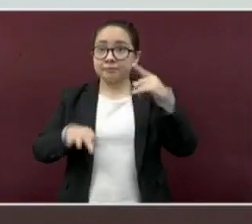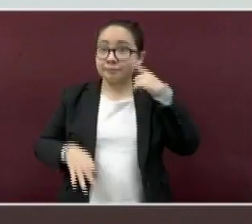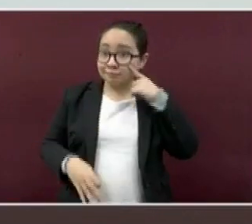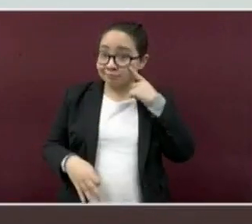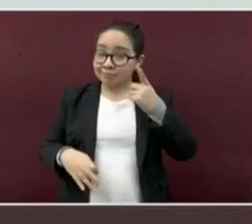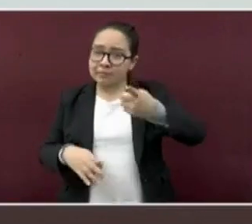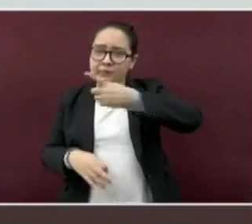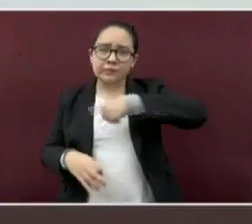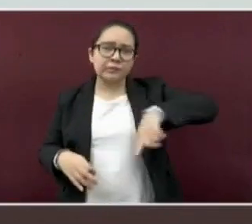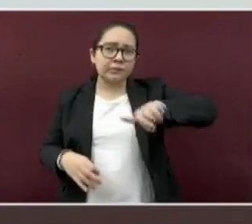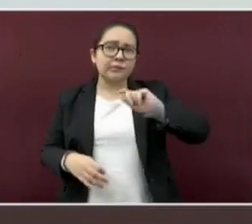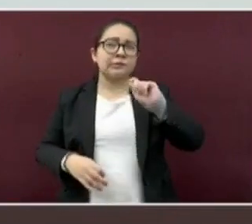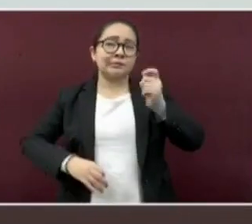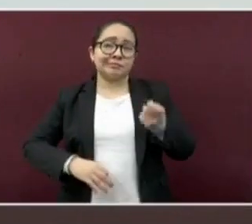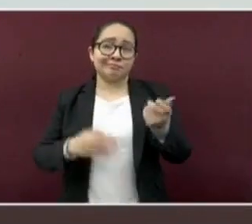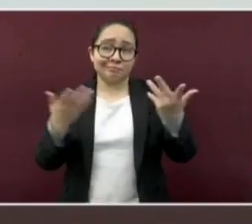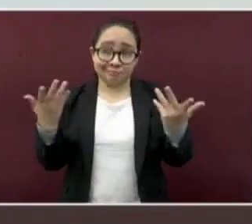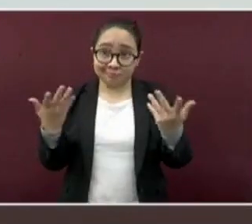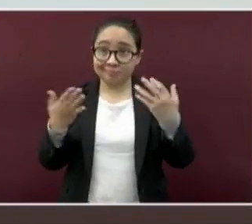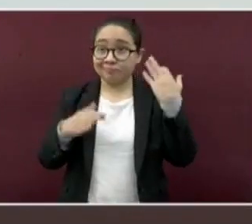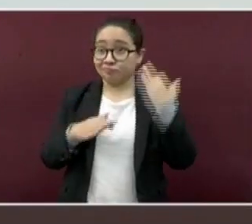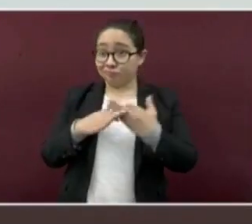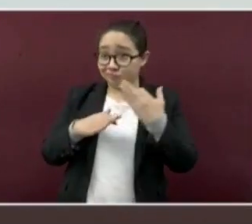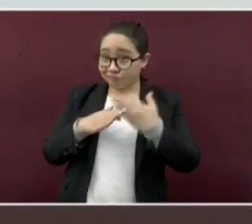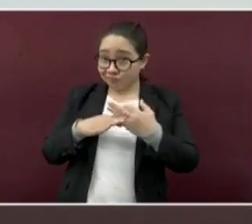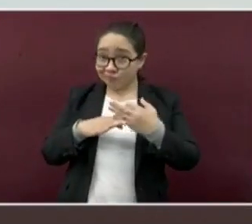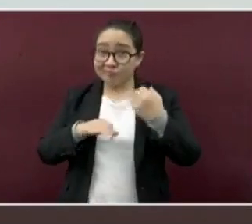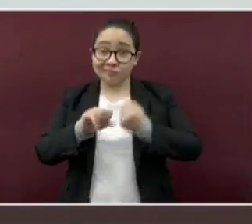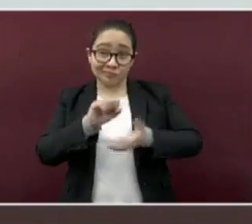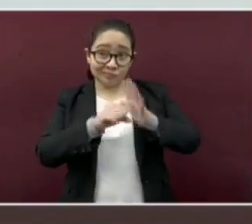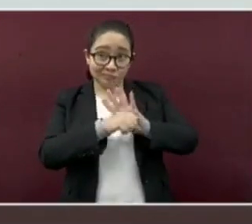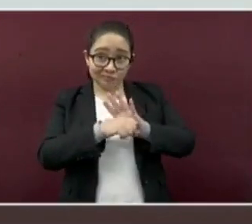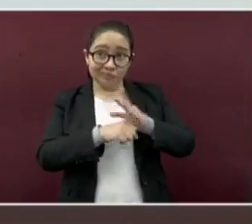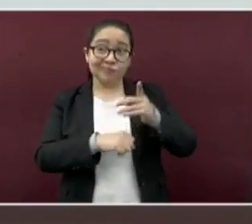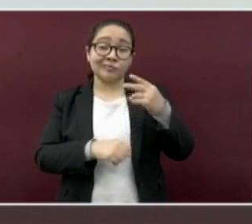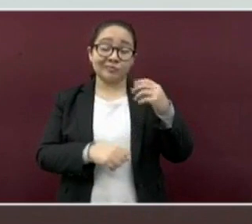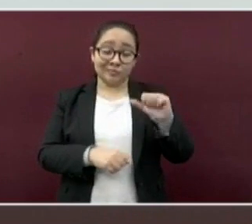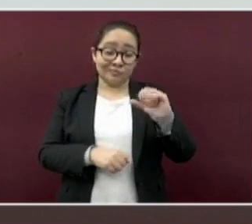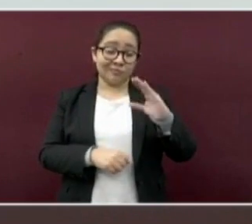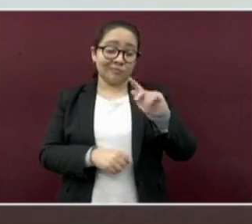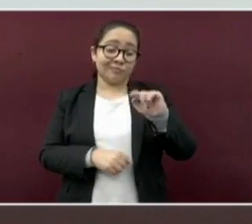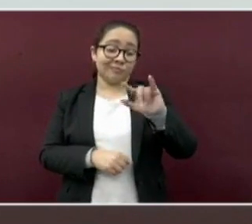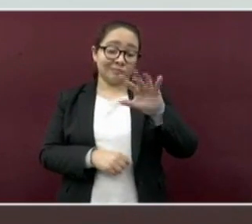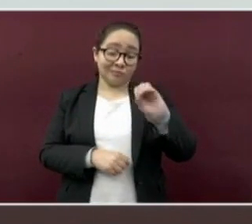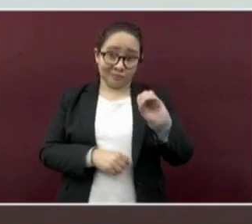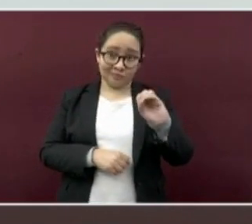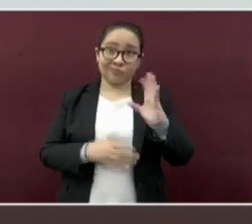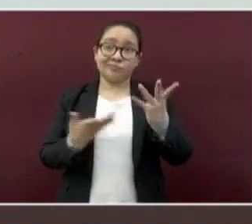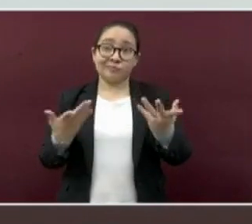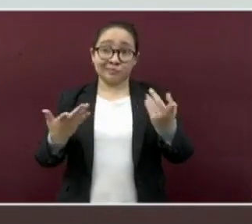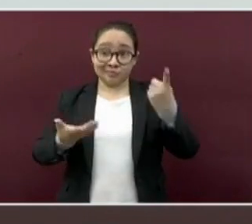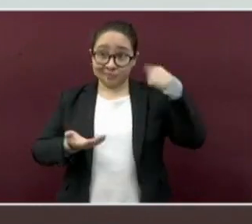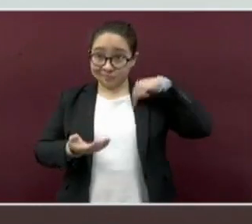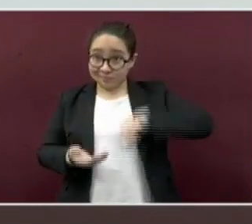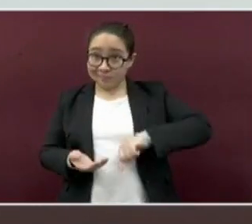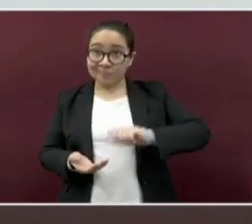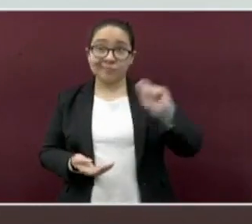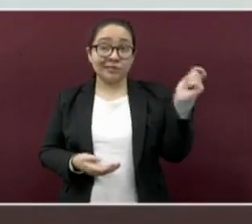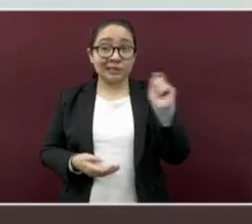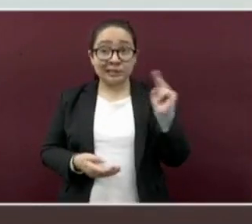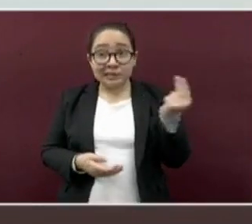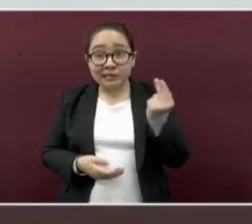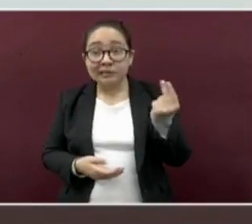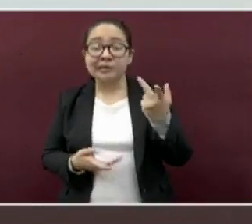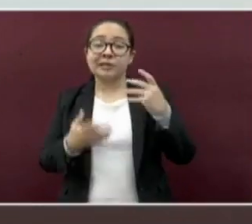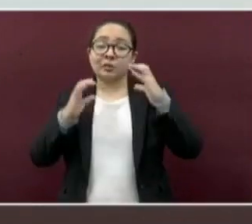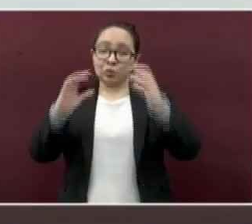representan a los casos que por tener COVID-19 activa, pueden infectar a otras personas, si no fortalecen las medidas de